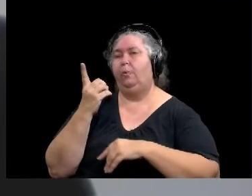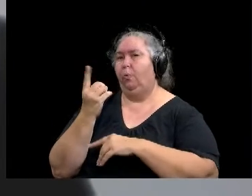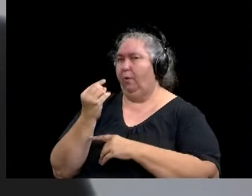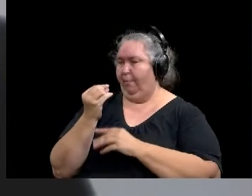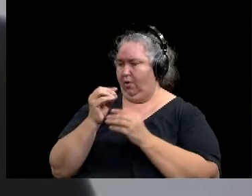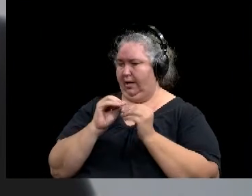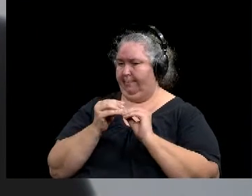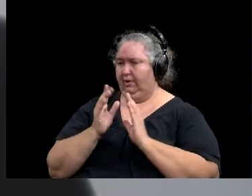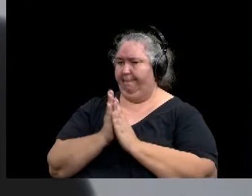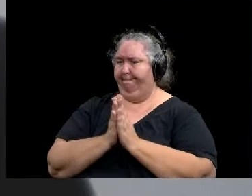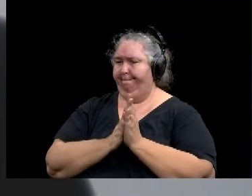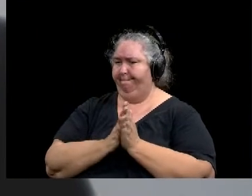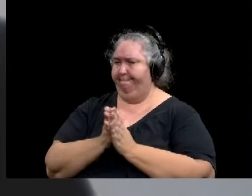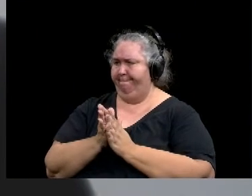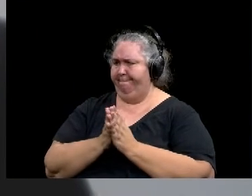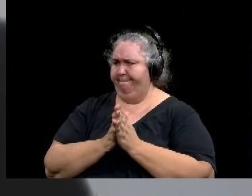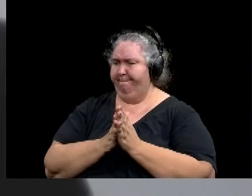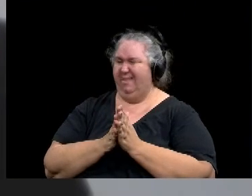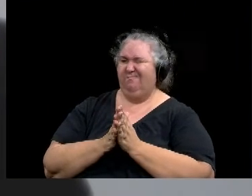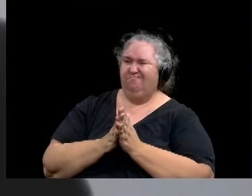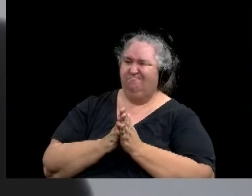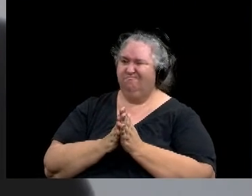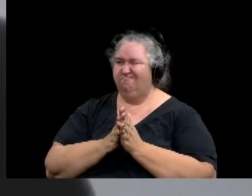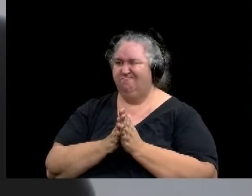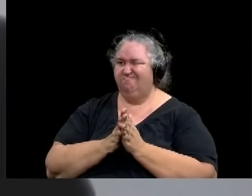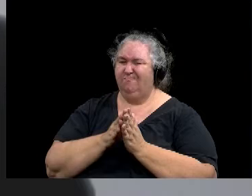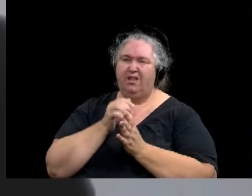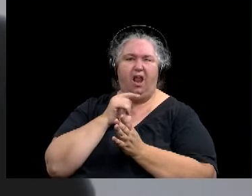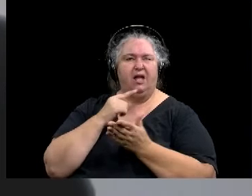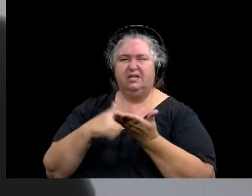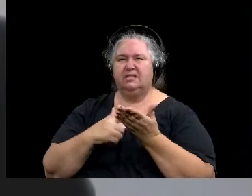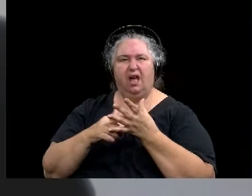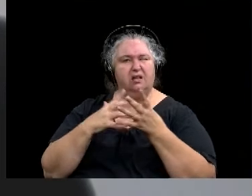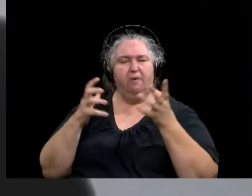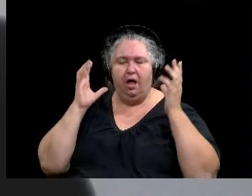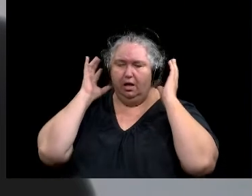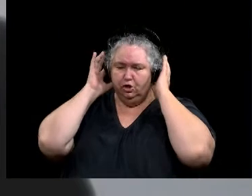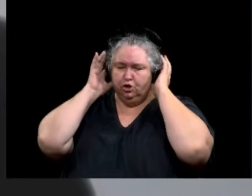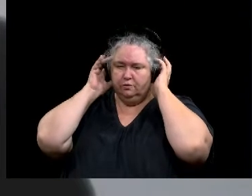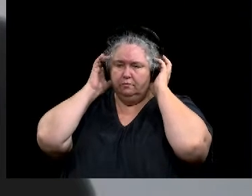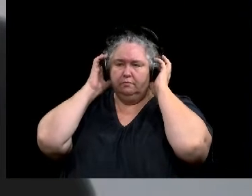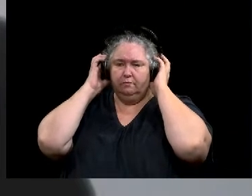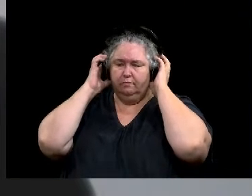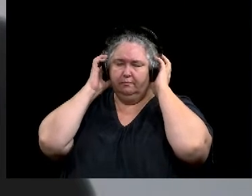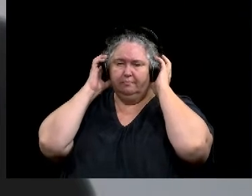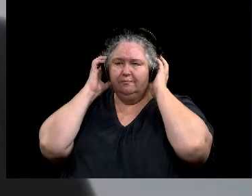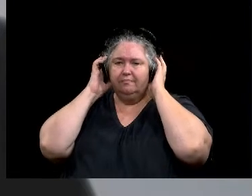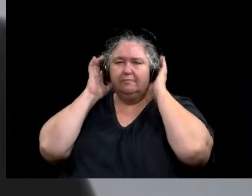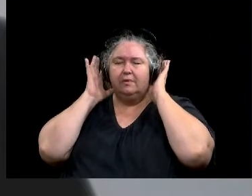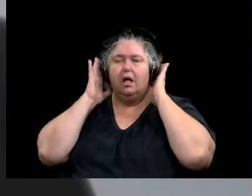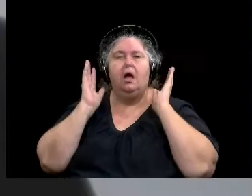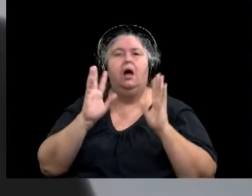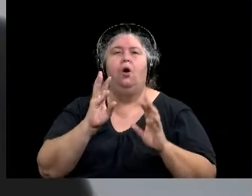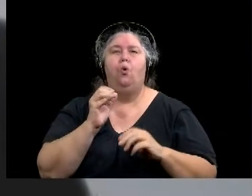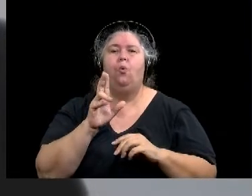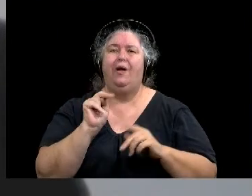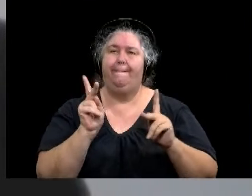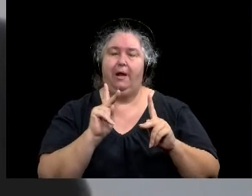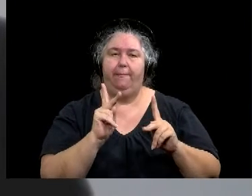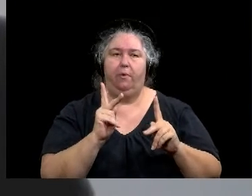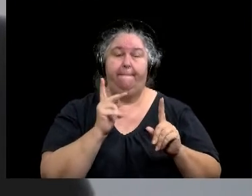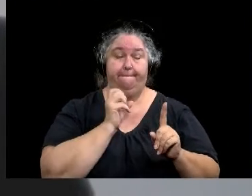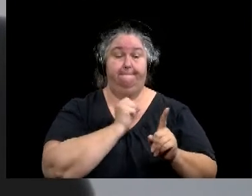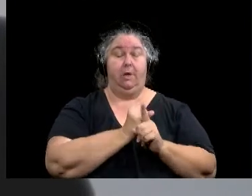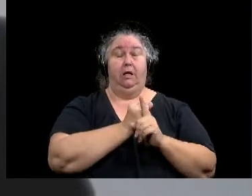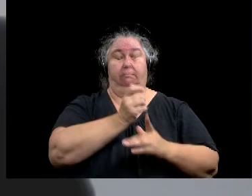que es no hemos hablado mucho qué cuando las personas